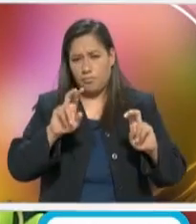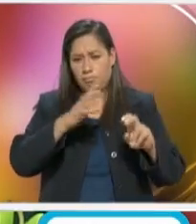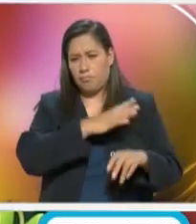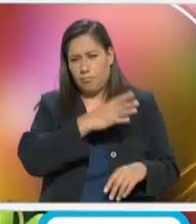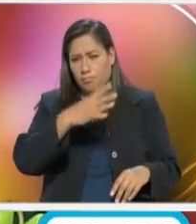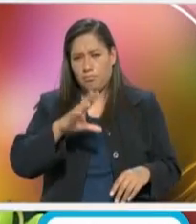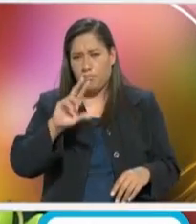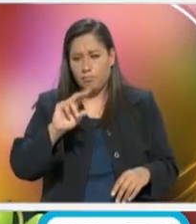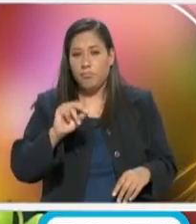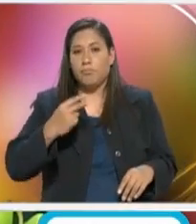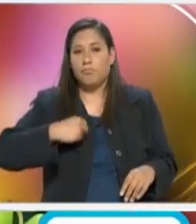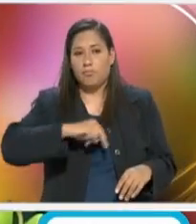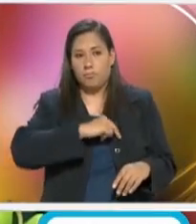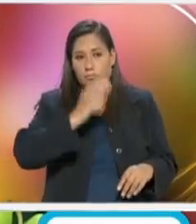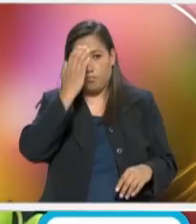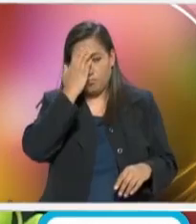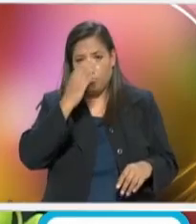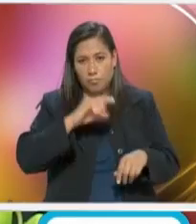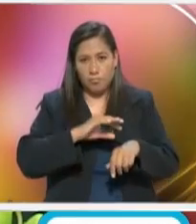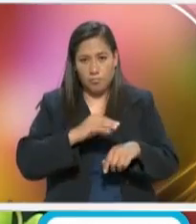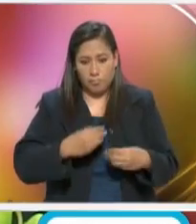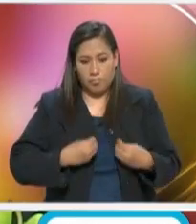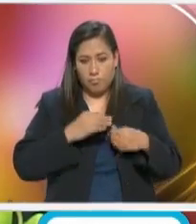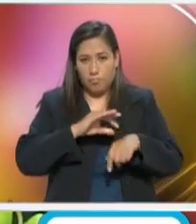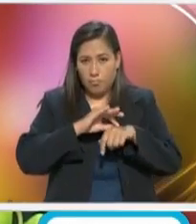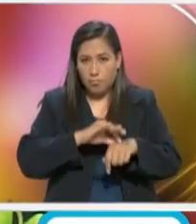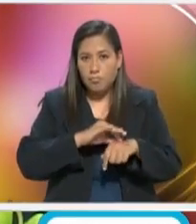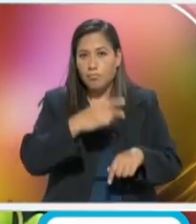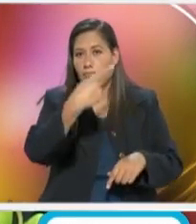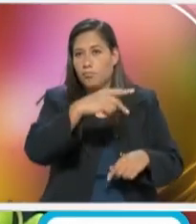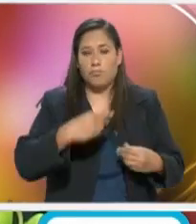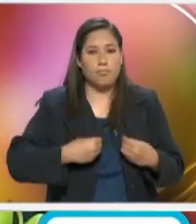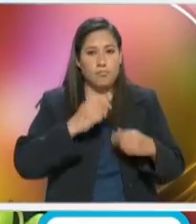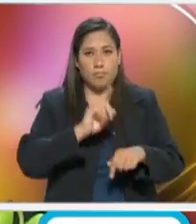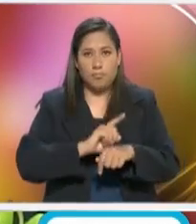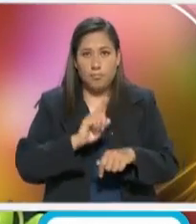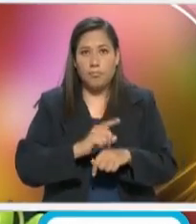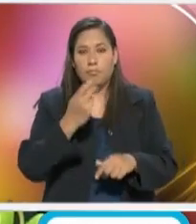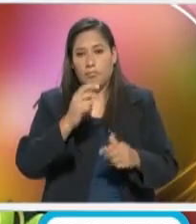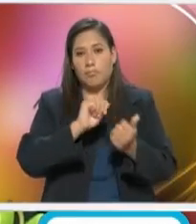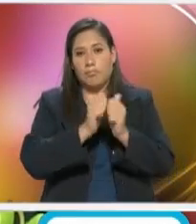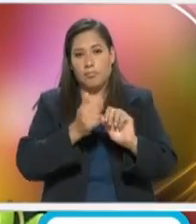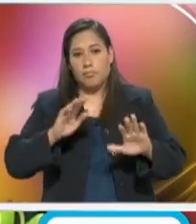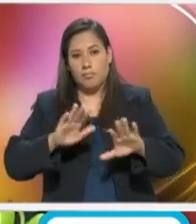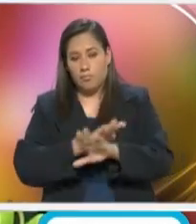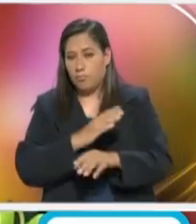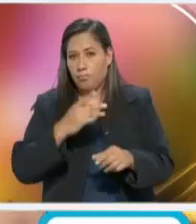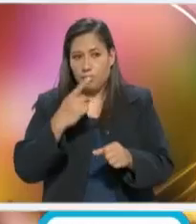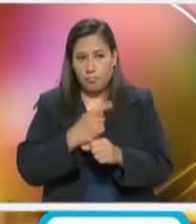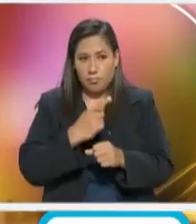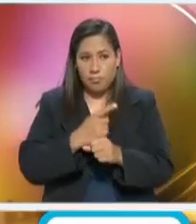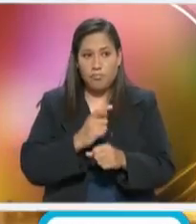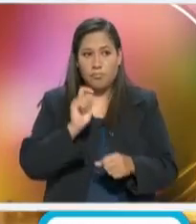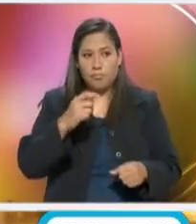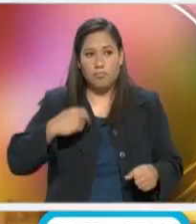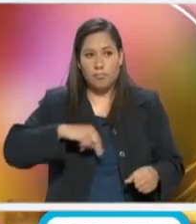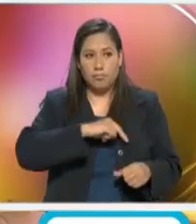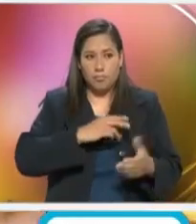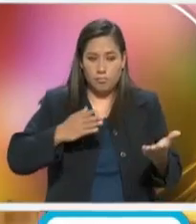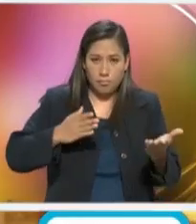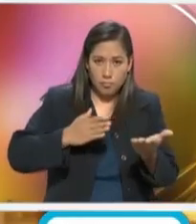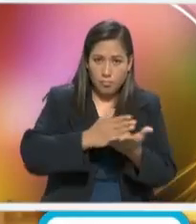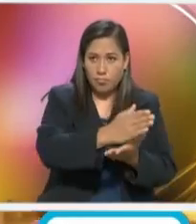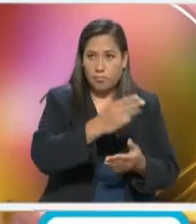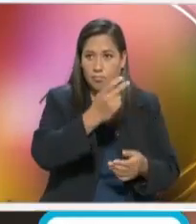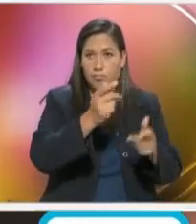Sí. sino que nosotros lo conocemos y lo vivimos y lo respiramos todos los días y vemos esa transformación. Lo ideal es que nosotros lleguemos a esa comunidad,